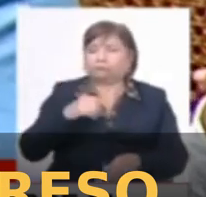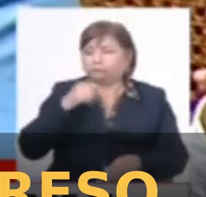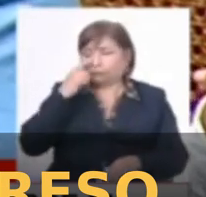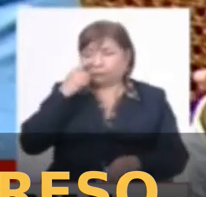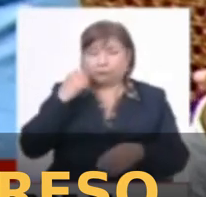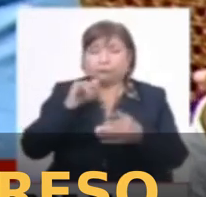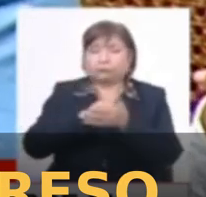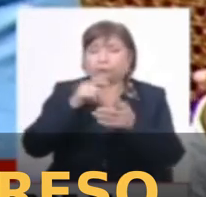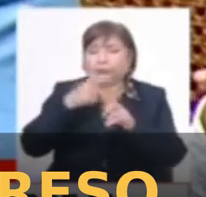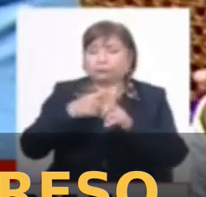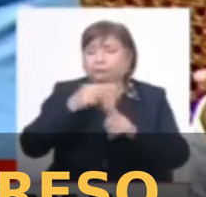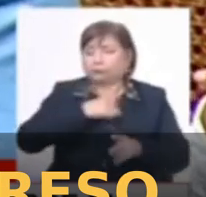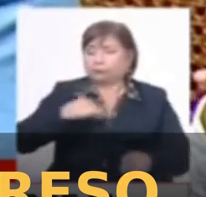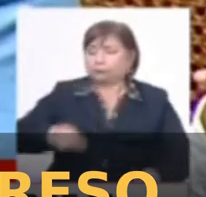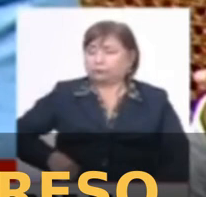exministro